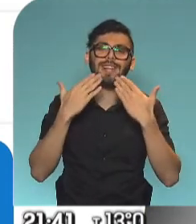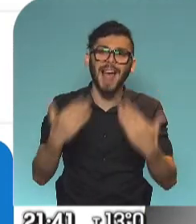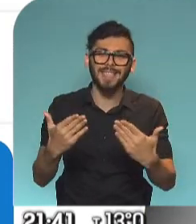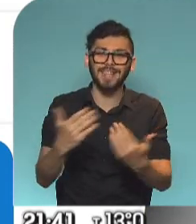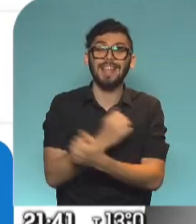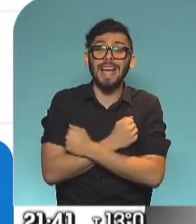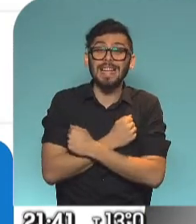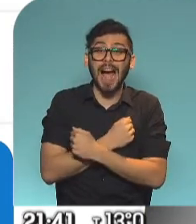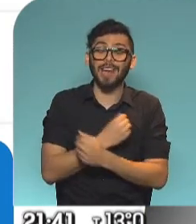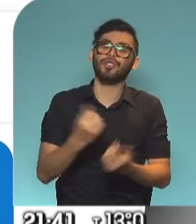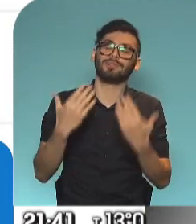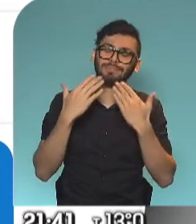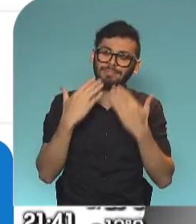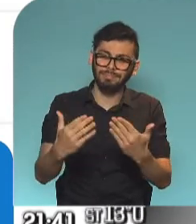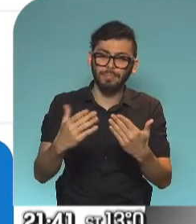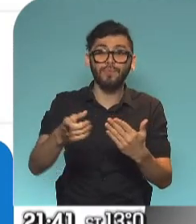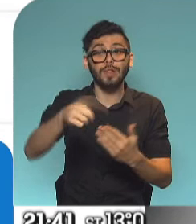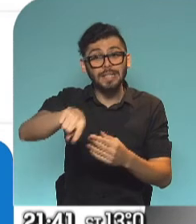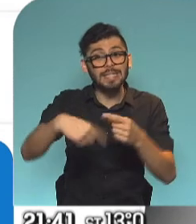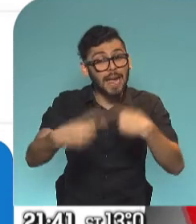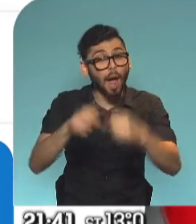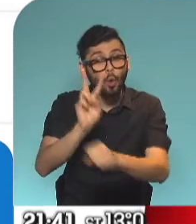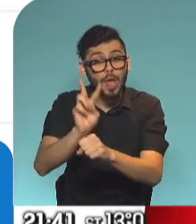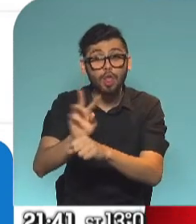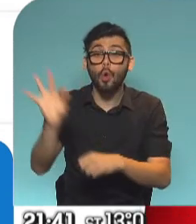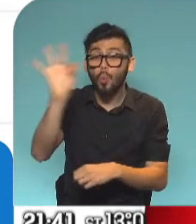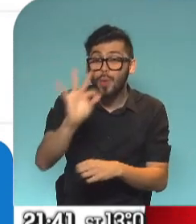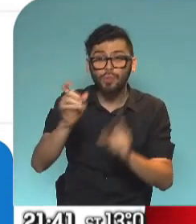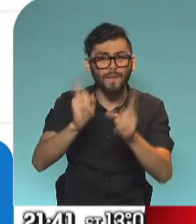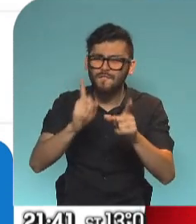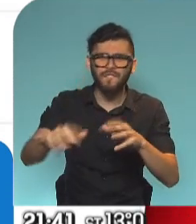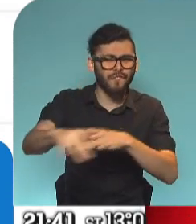cariño. A seguir cuidándose porque el virus sigue